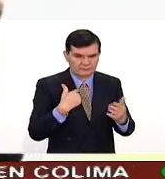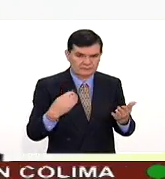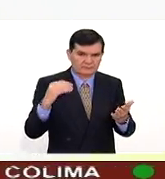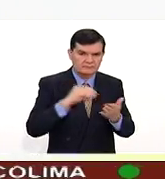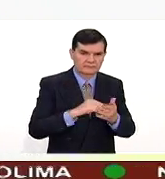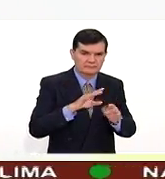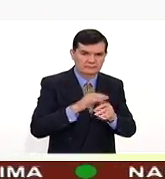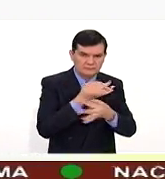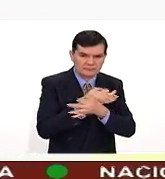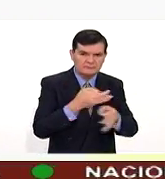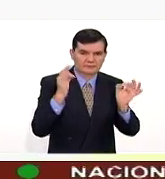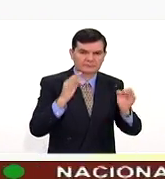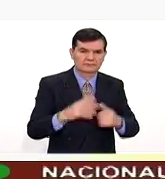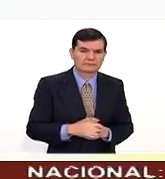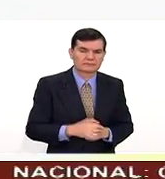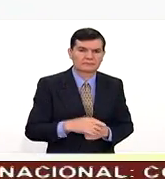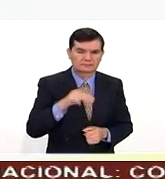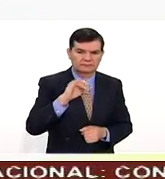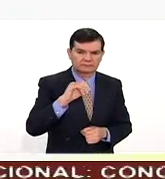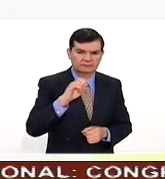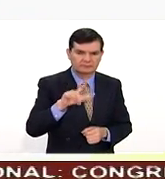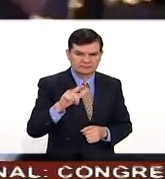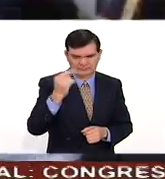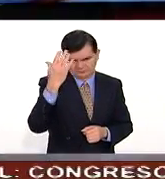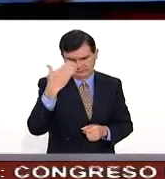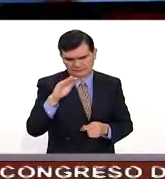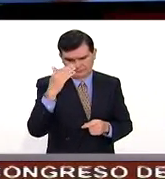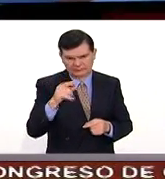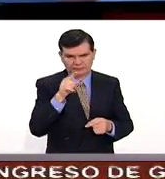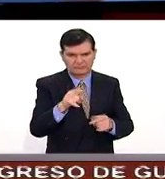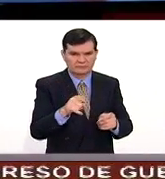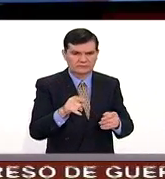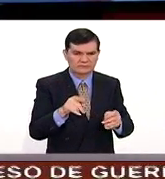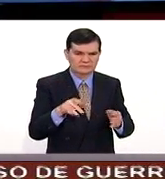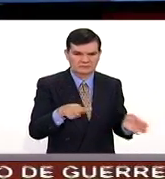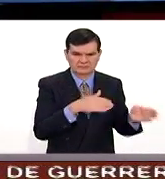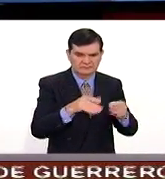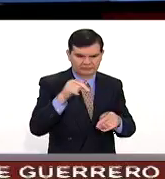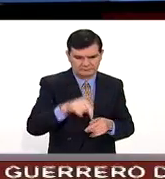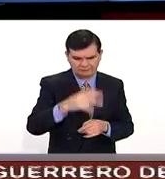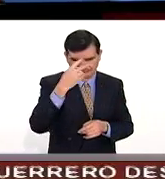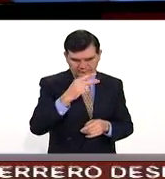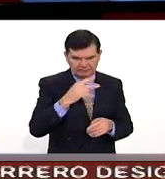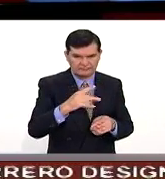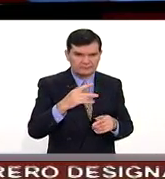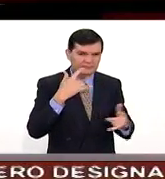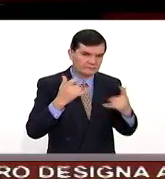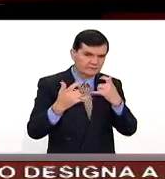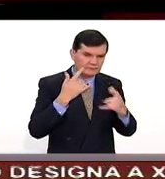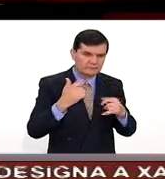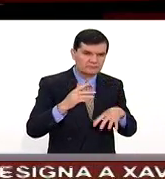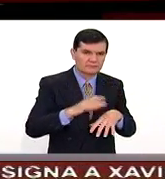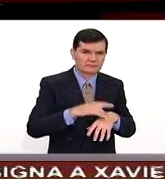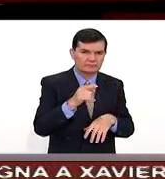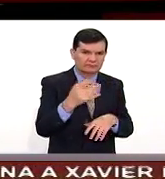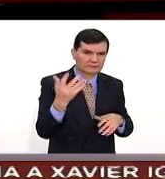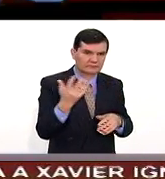una declaratoria. Miguel, sabemos de tu amplia trayectoria en México en la lucha precisamente por